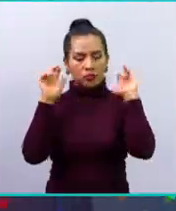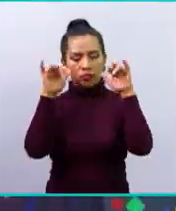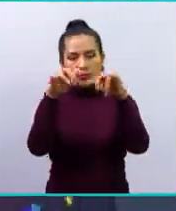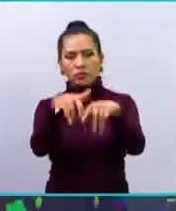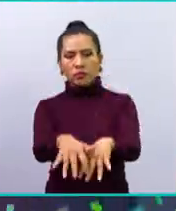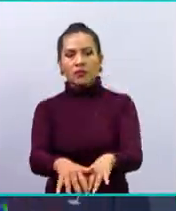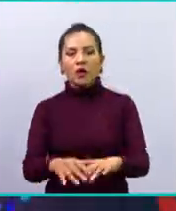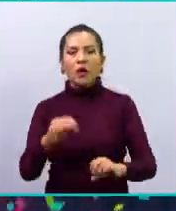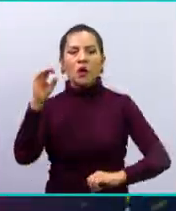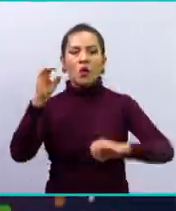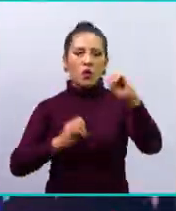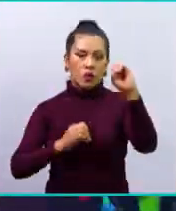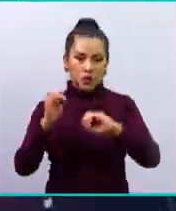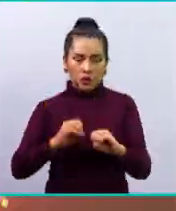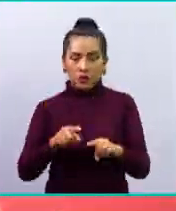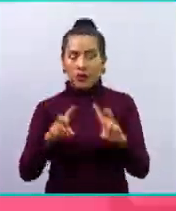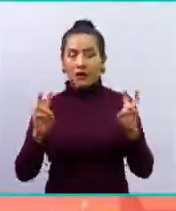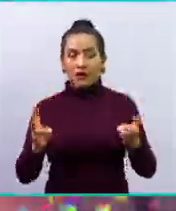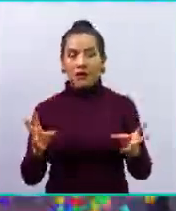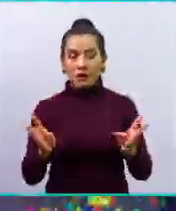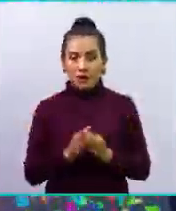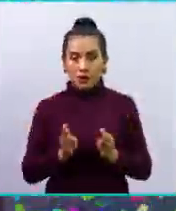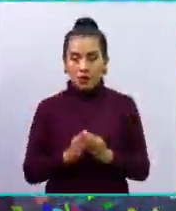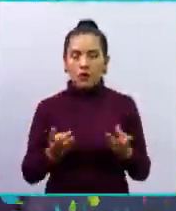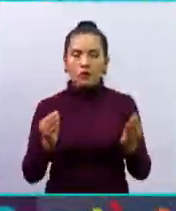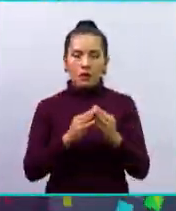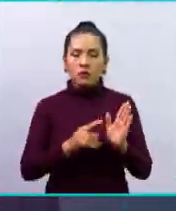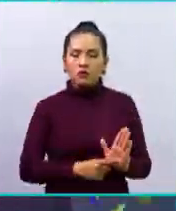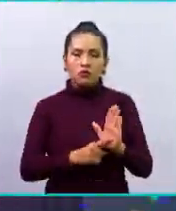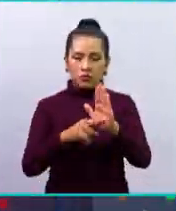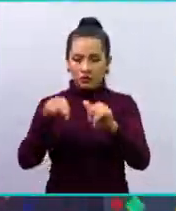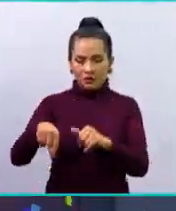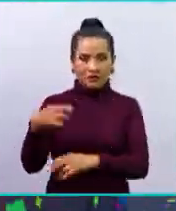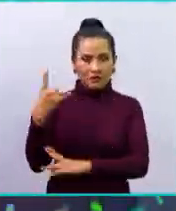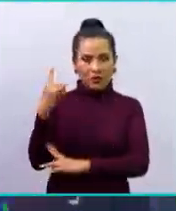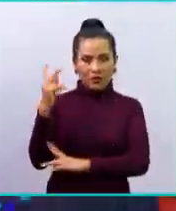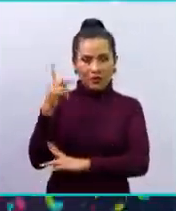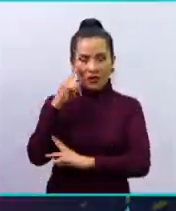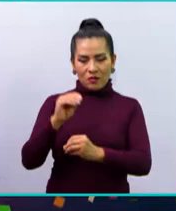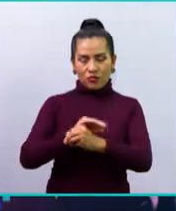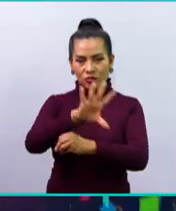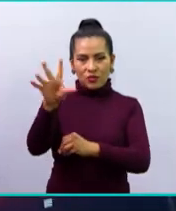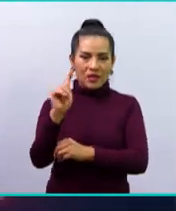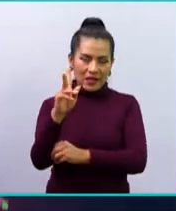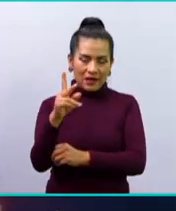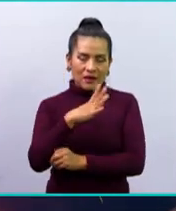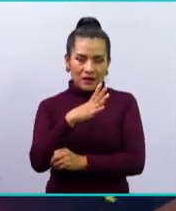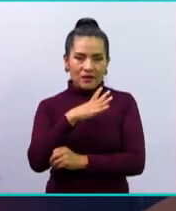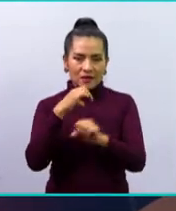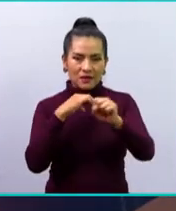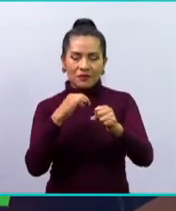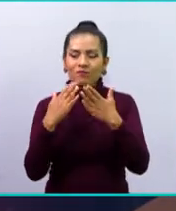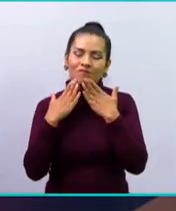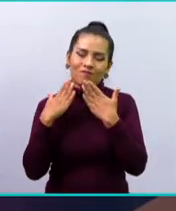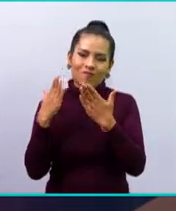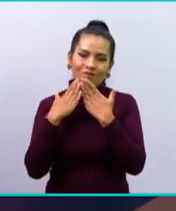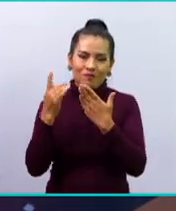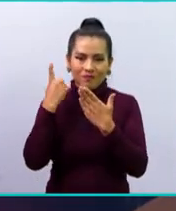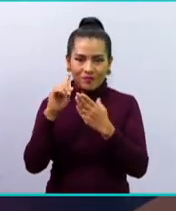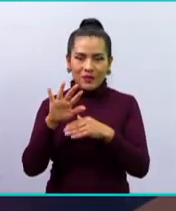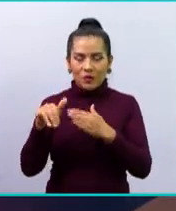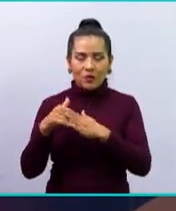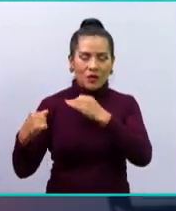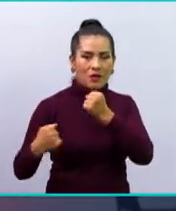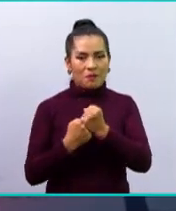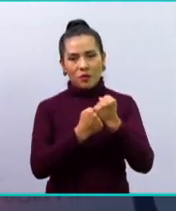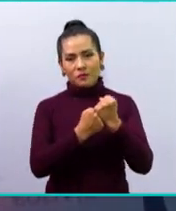también este evento va a ser transmitido por Bolivia TV, y agradecer, ¿no?, por todo el apoyo y el espacio que nos han dado como